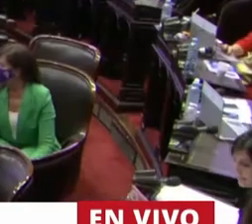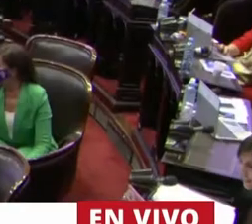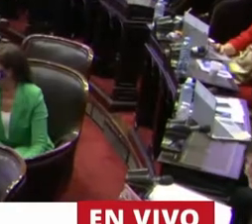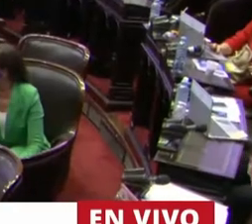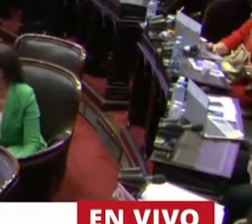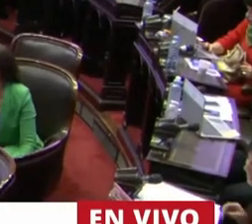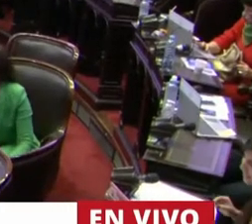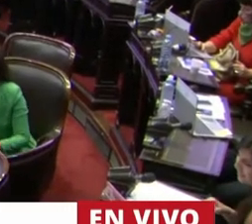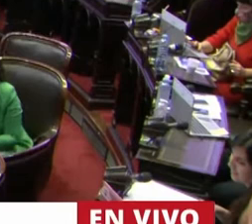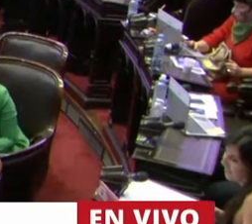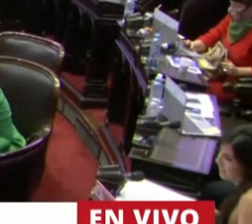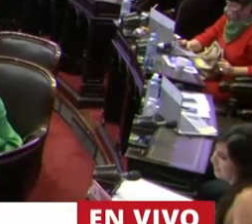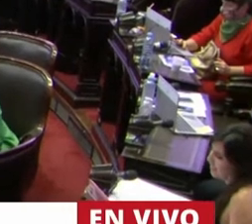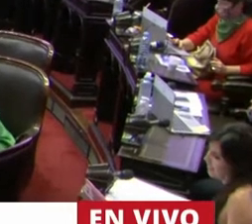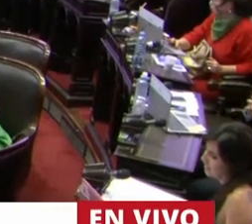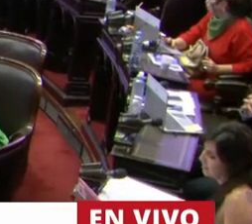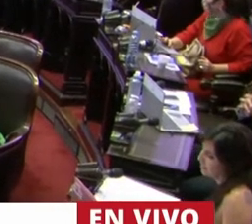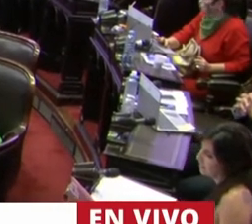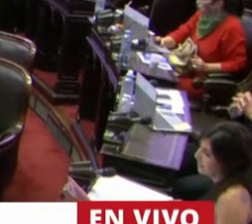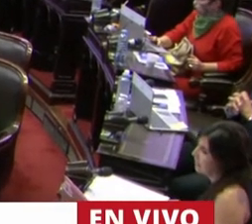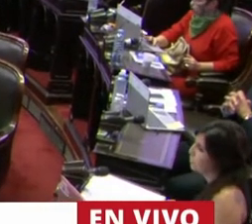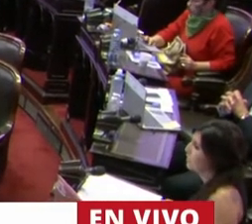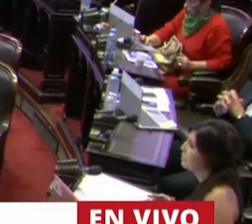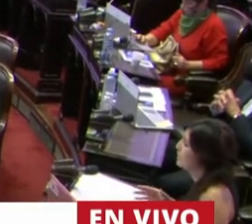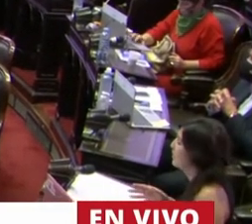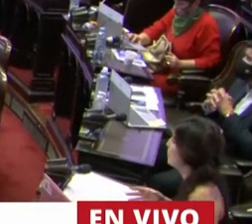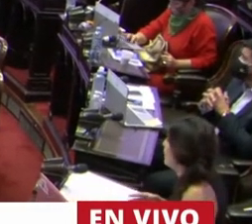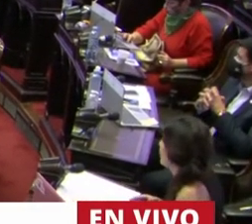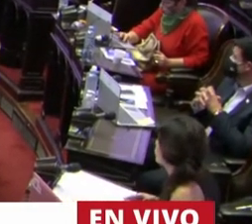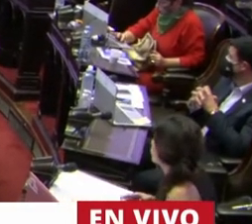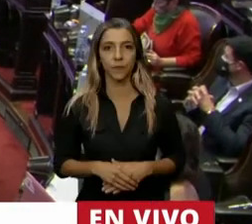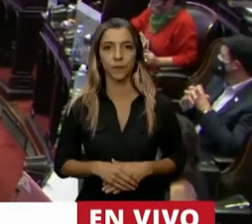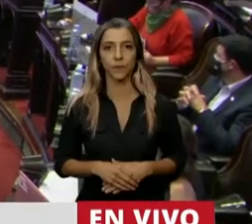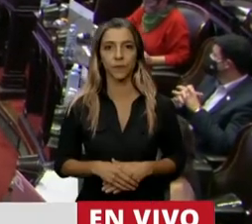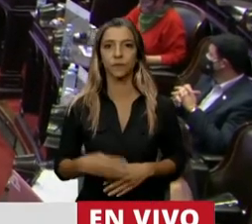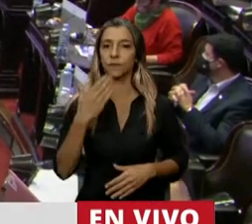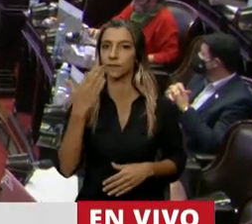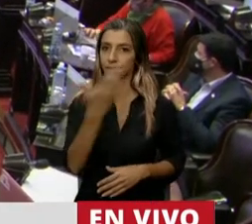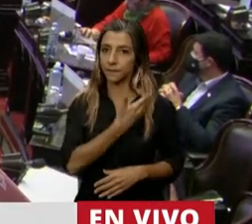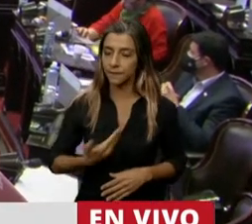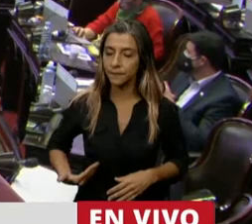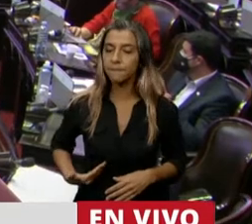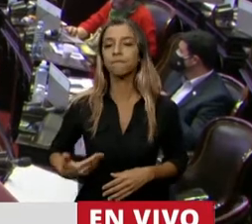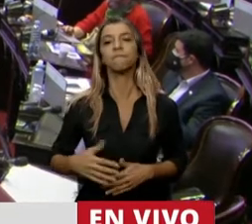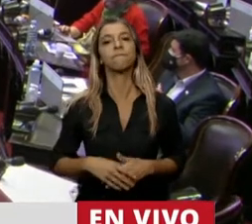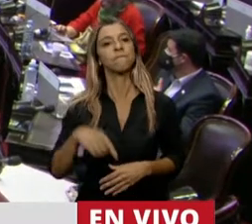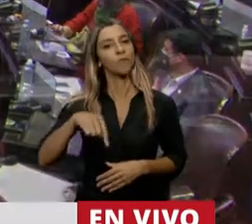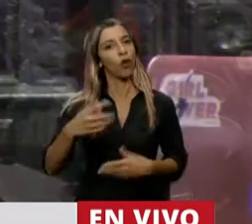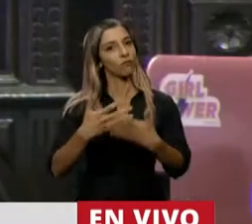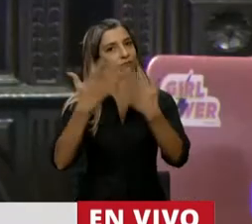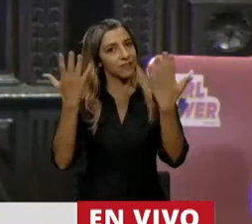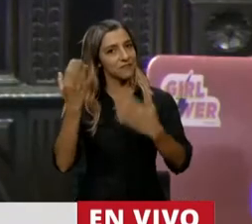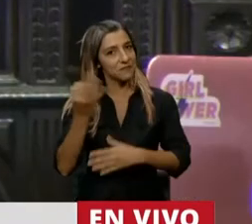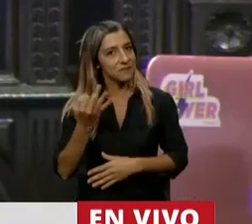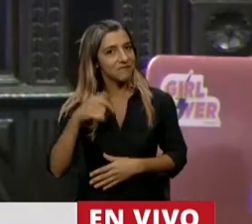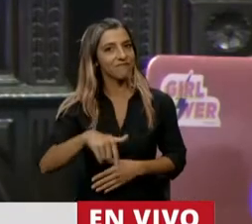Gracias, presidente. La verdad que es un día especial para nosotros y nosotras, el día del